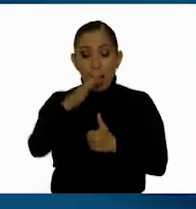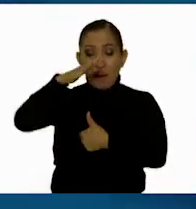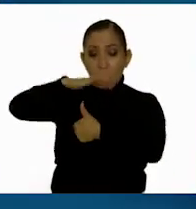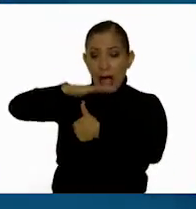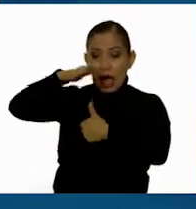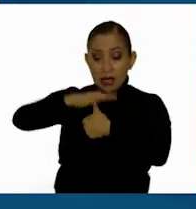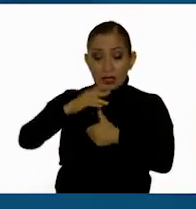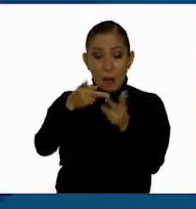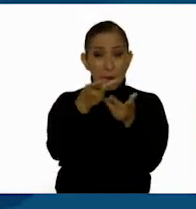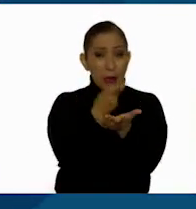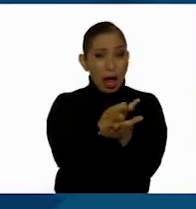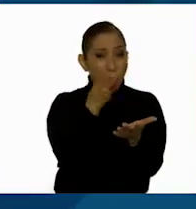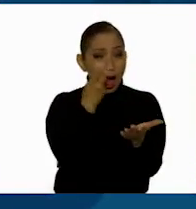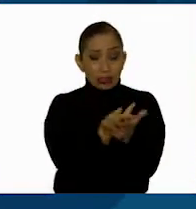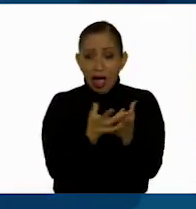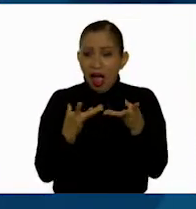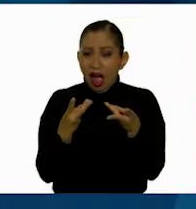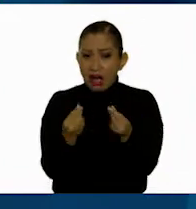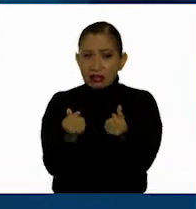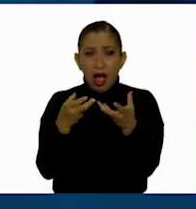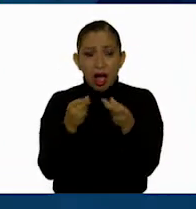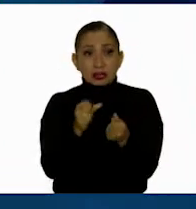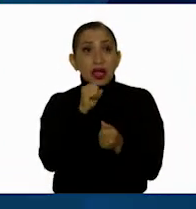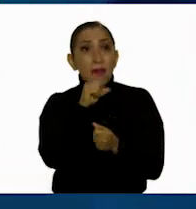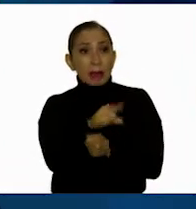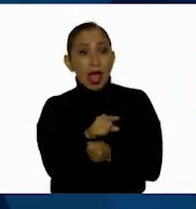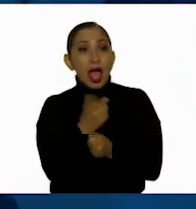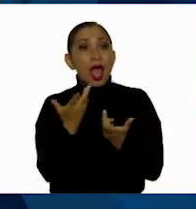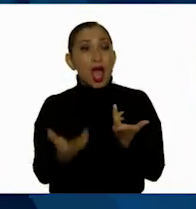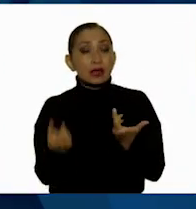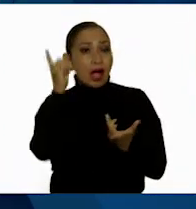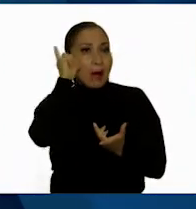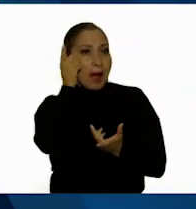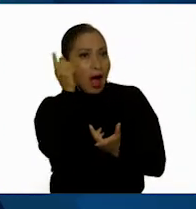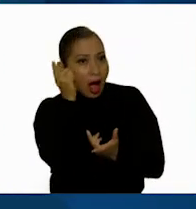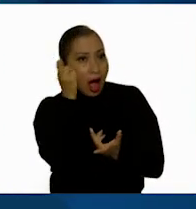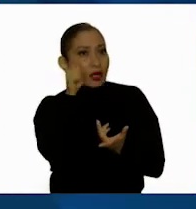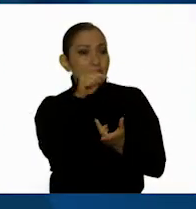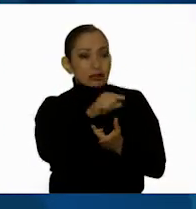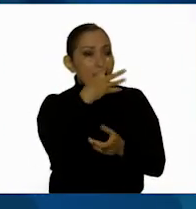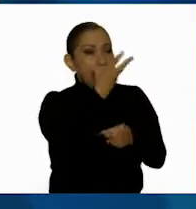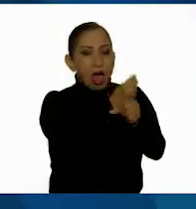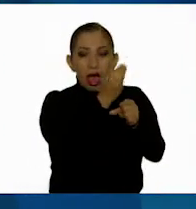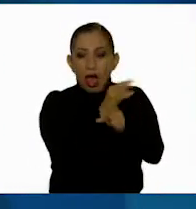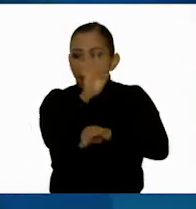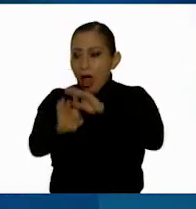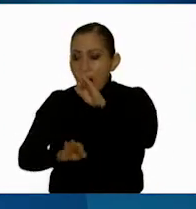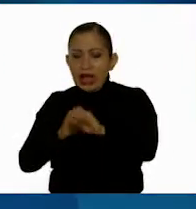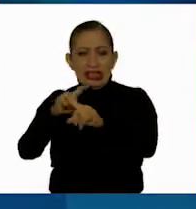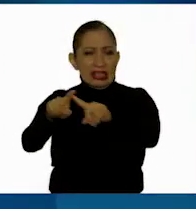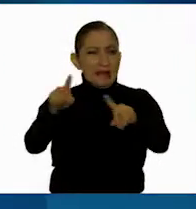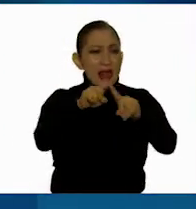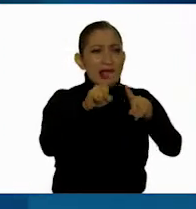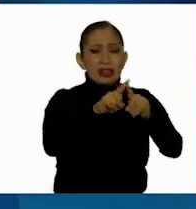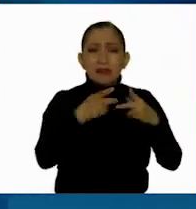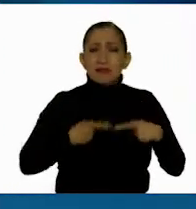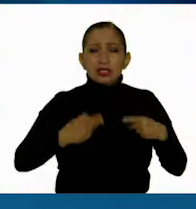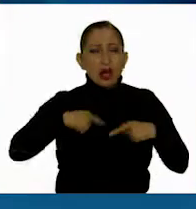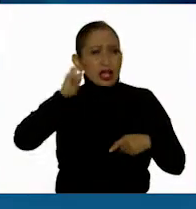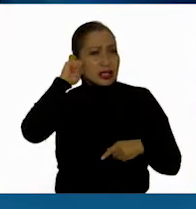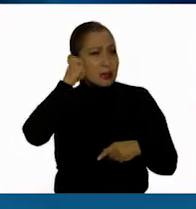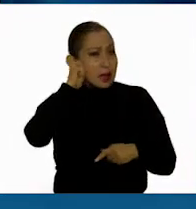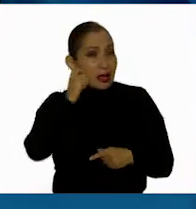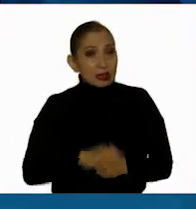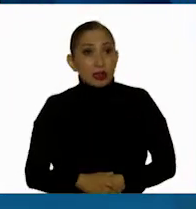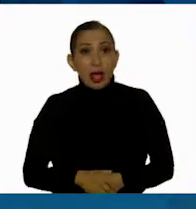y platería. El alto gasto también incluye a los carruajes y caballos y el mantenimiento de una numerosa servidumbre.